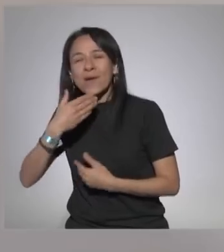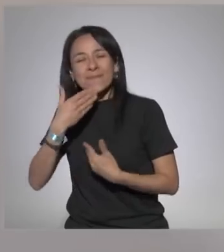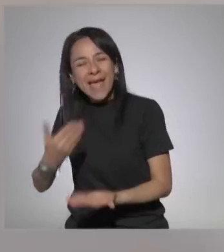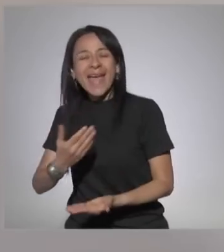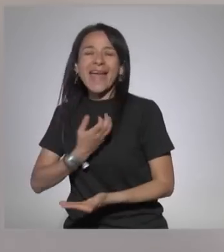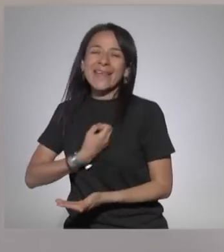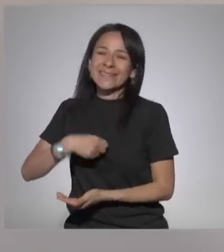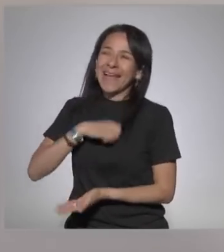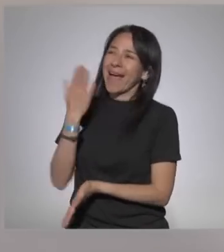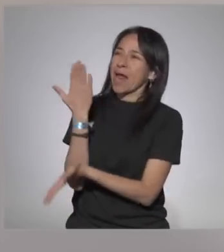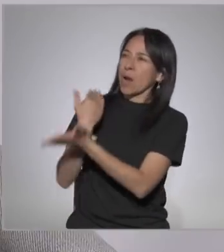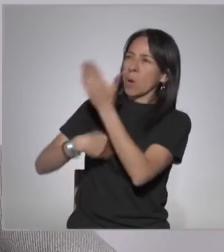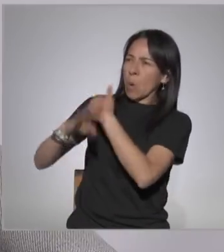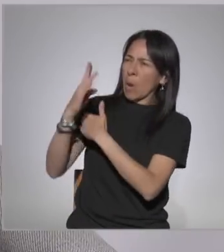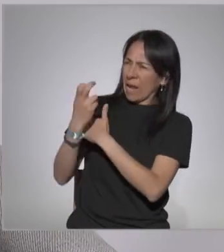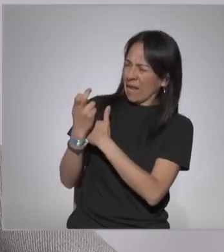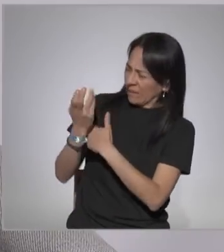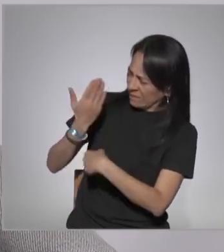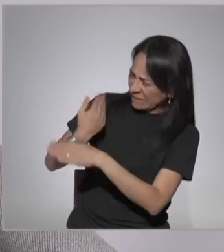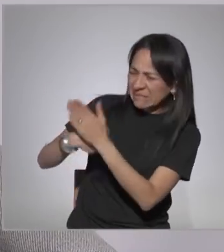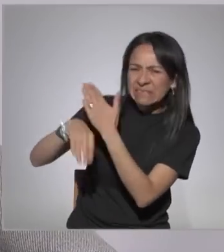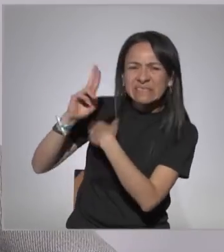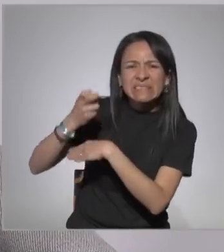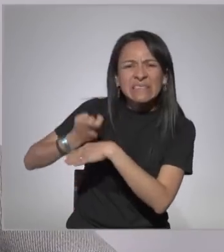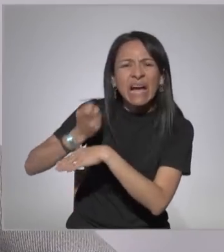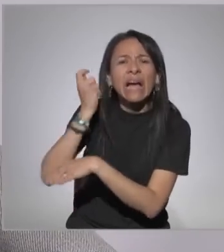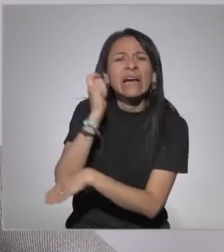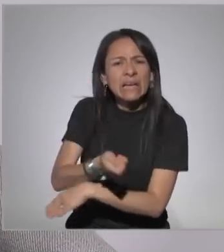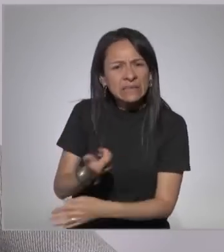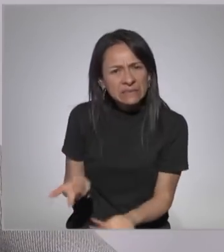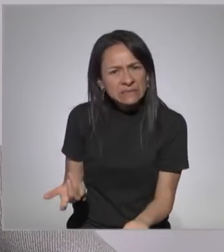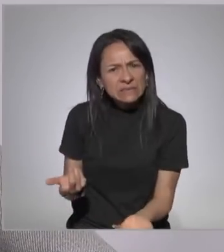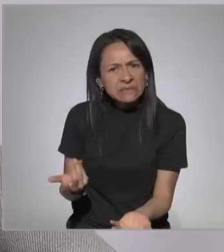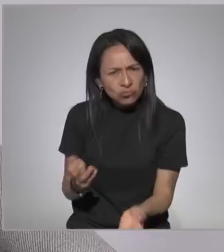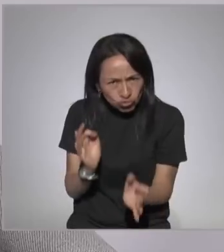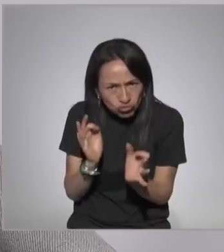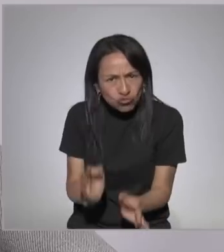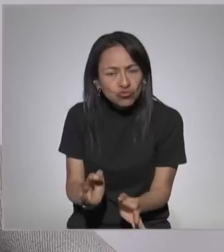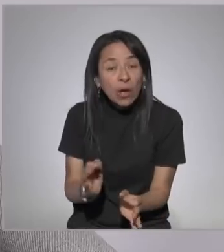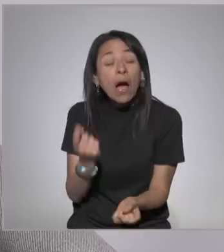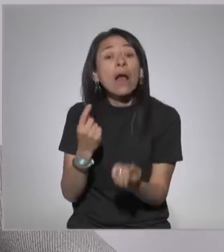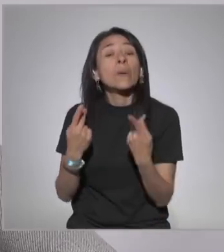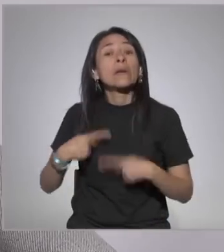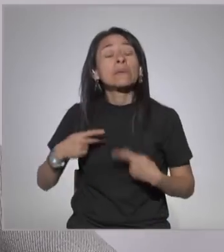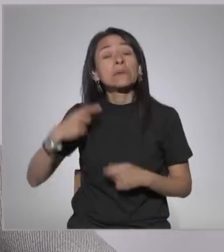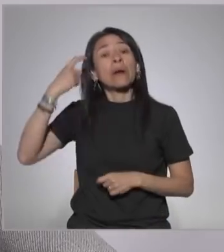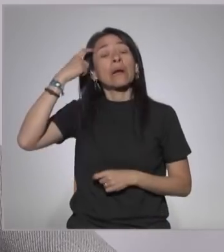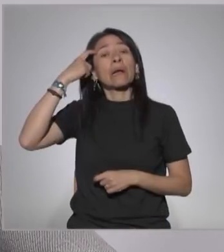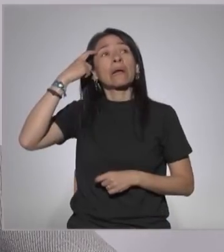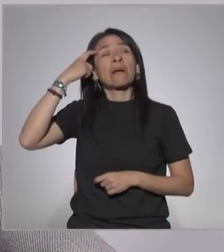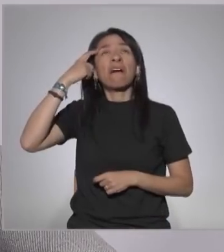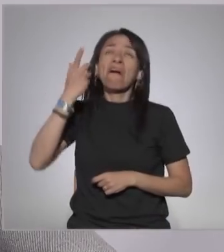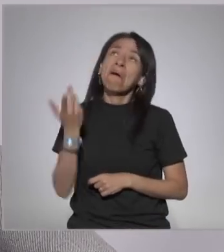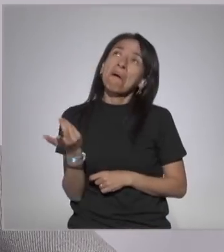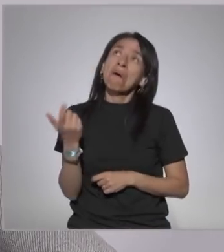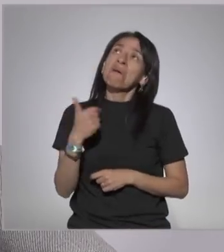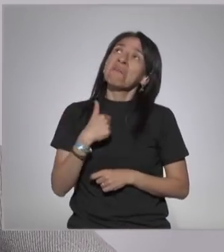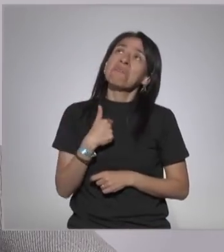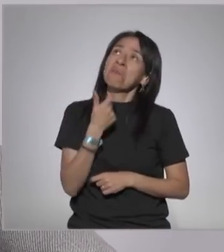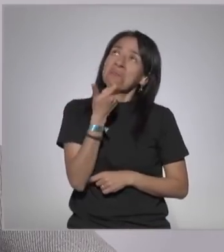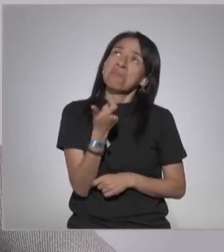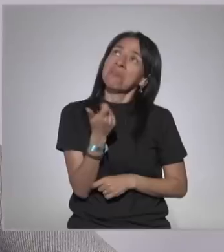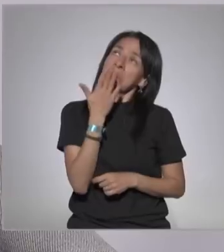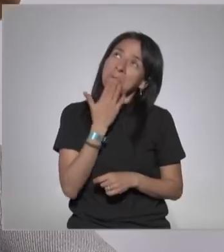la gente se va con el concepto estereotipado de decir, no, pues no tuve éxito porque no tengo